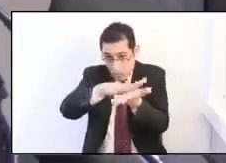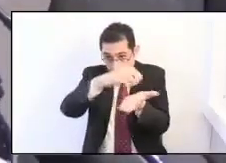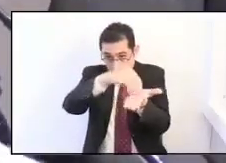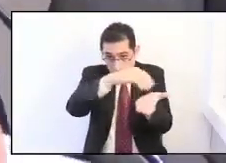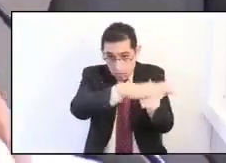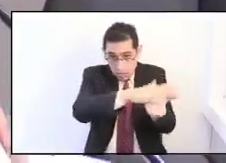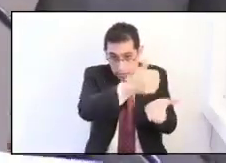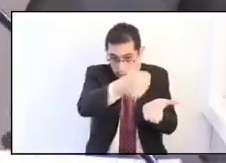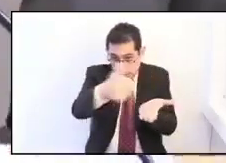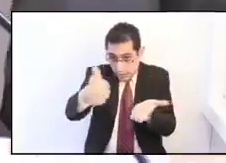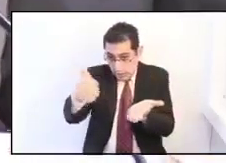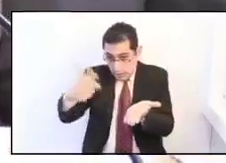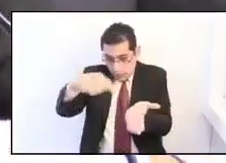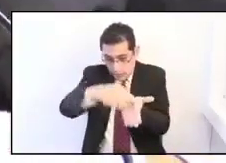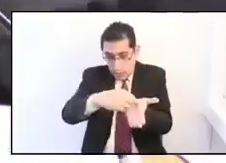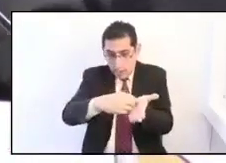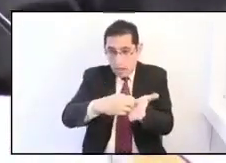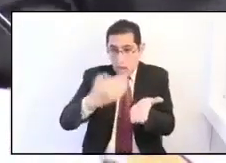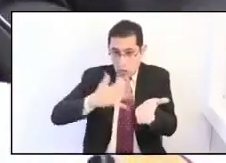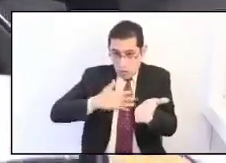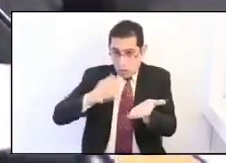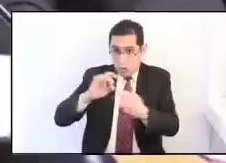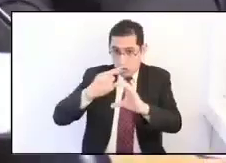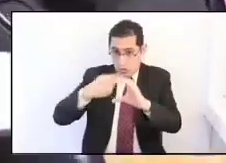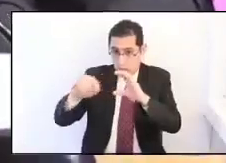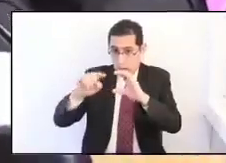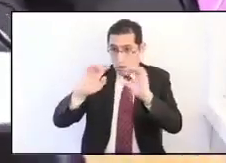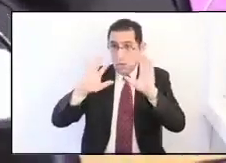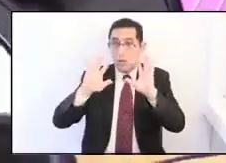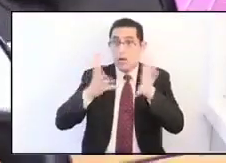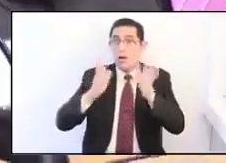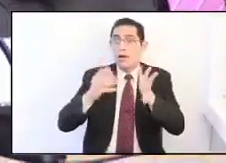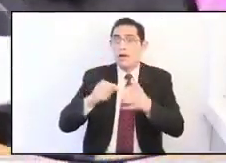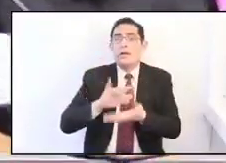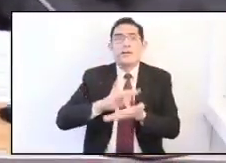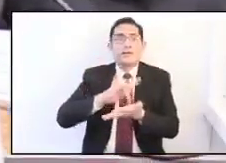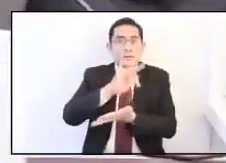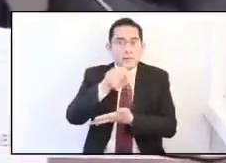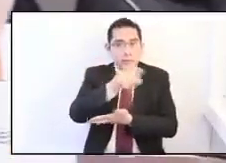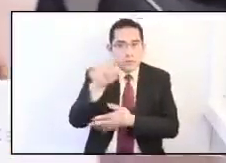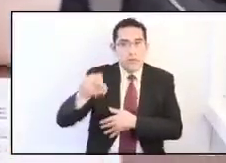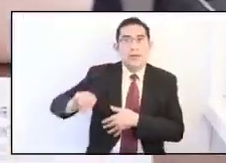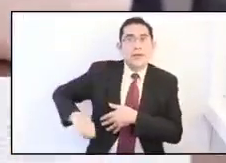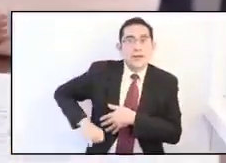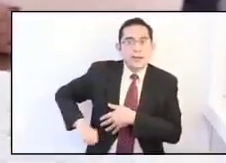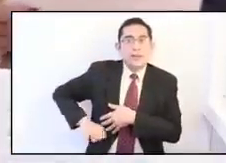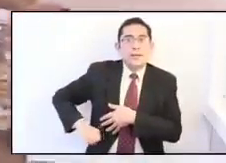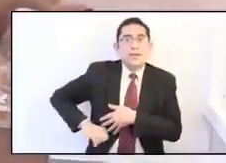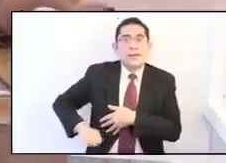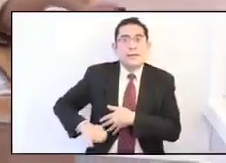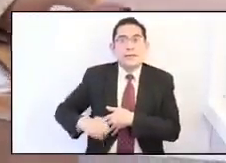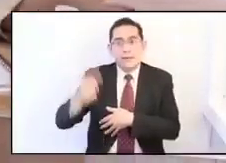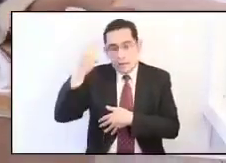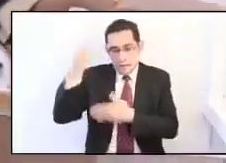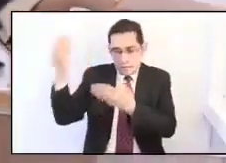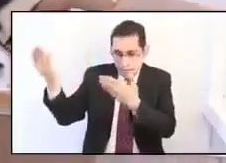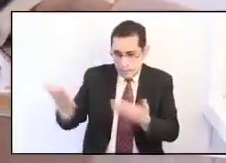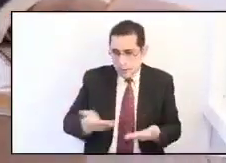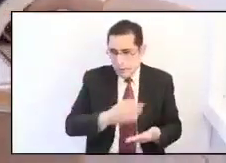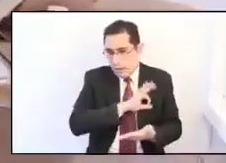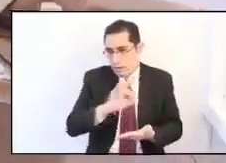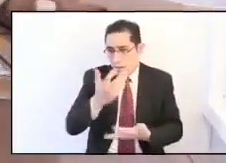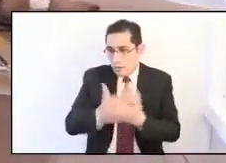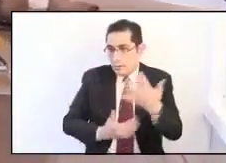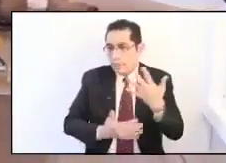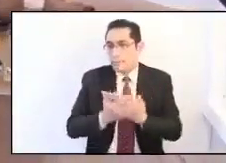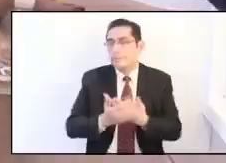ante nuestro correo. Y bueno, pues yo les agradezco a ustedes el que se hayan tomado ese interés y que todos trabajemos para que esto se logre.